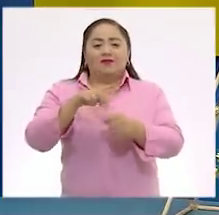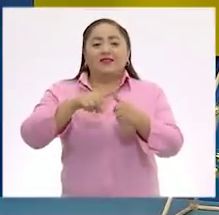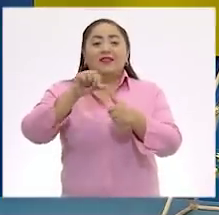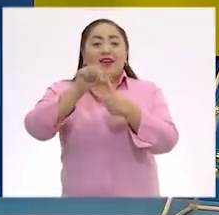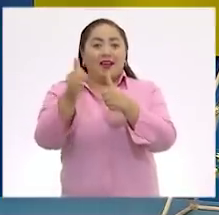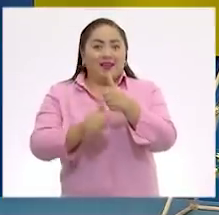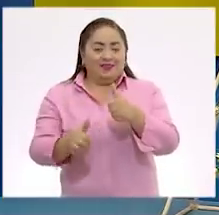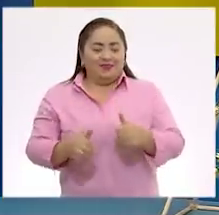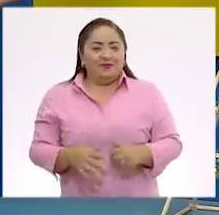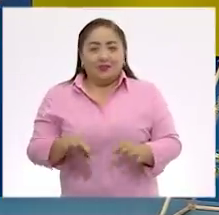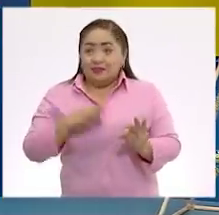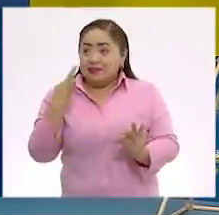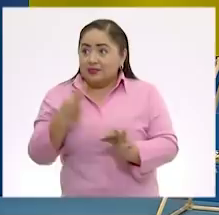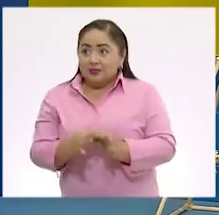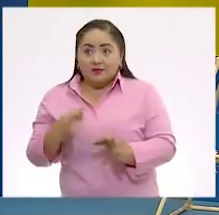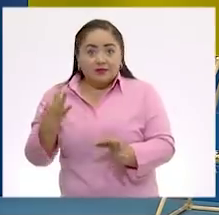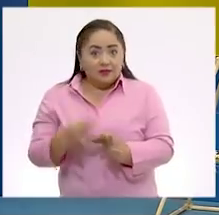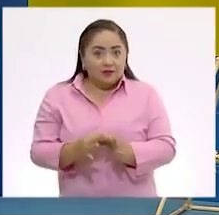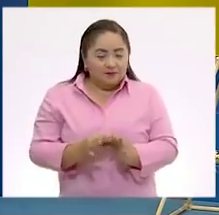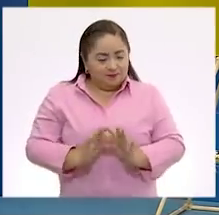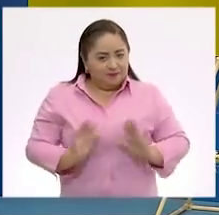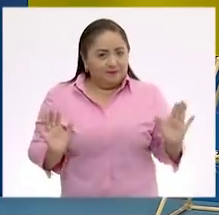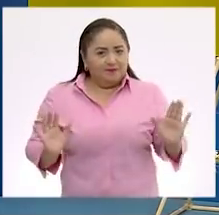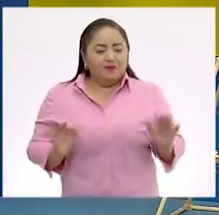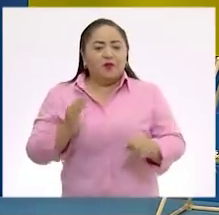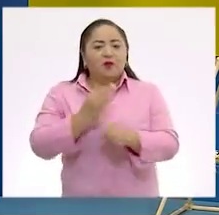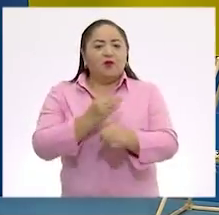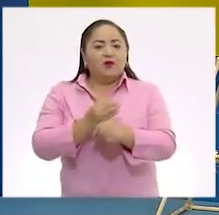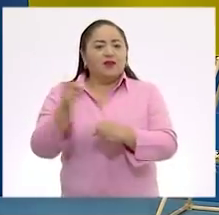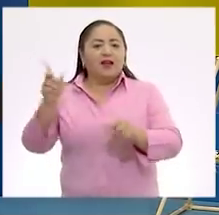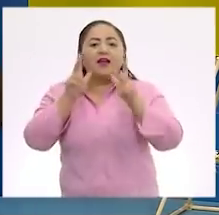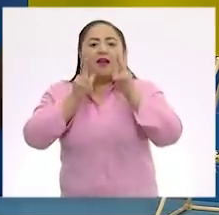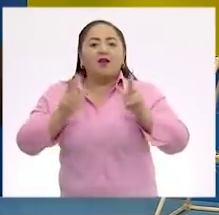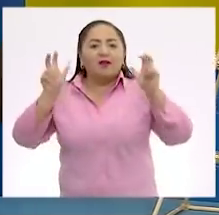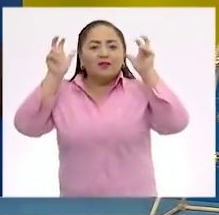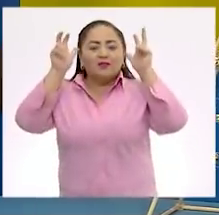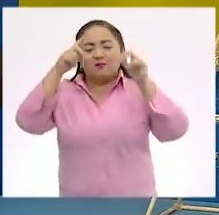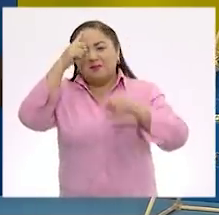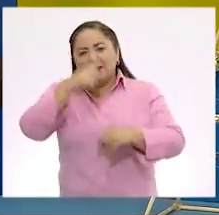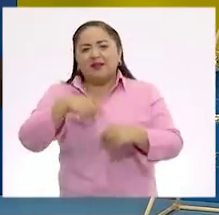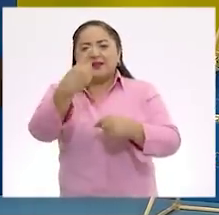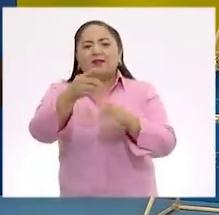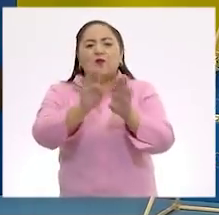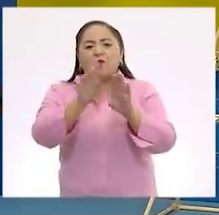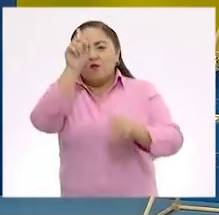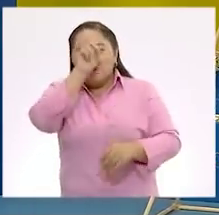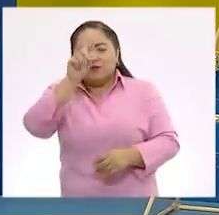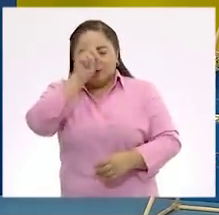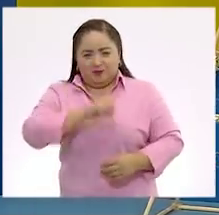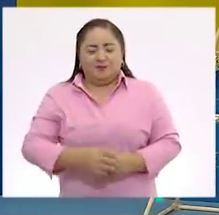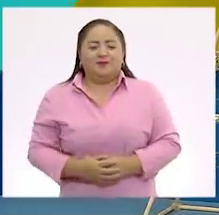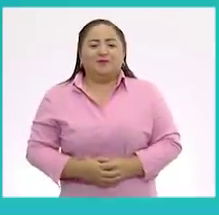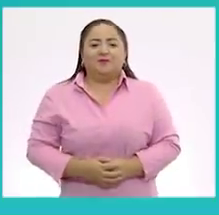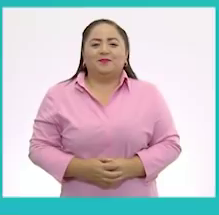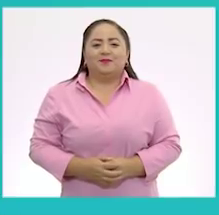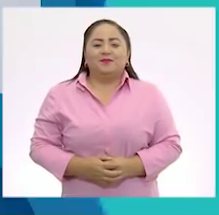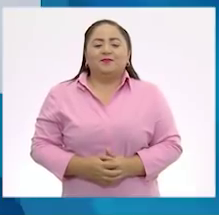artes. ¿Listos? Listo. Perfecto. Vamos primero con Ajo Listo para que nos dé un consejo.